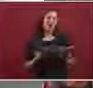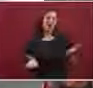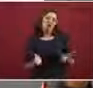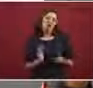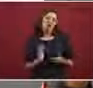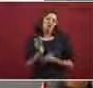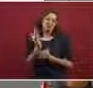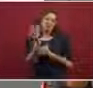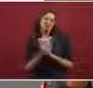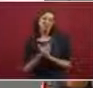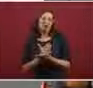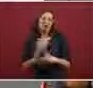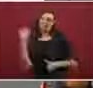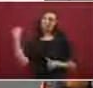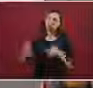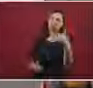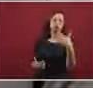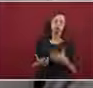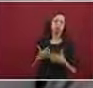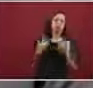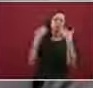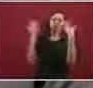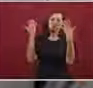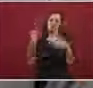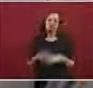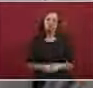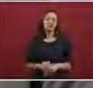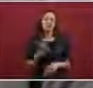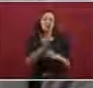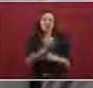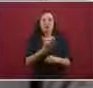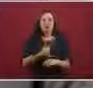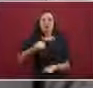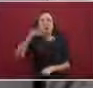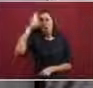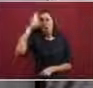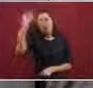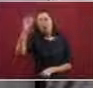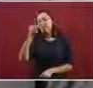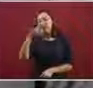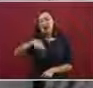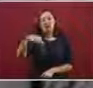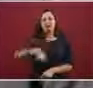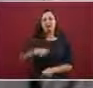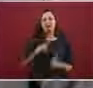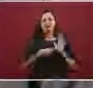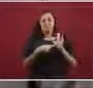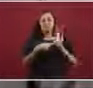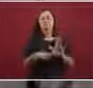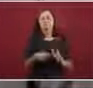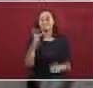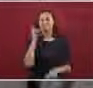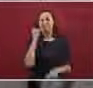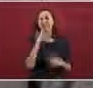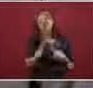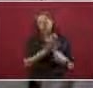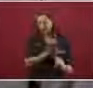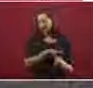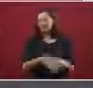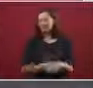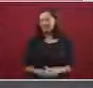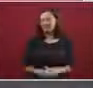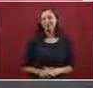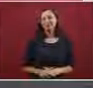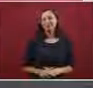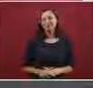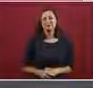Ahorita se me vino a la mente esto de la compra de aquí del palacio. Vamos a dar a conocer